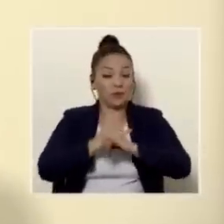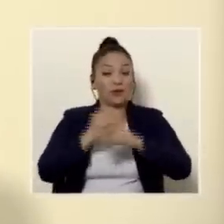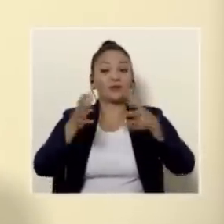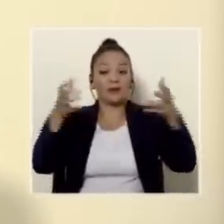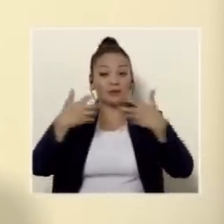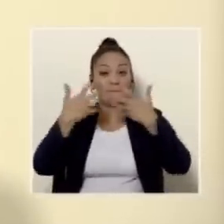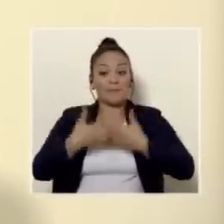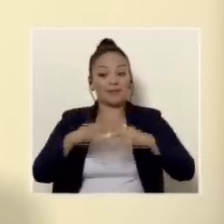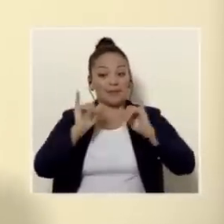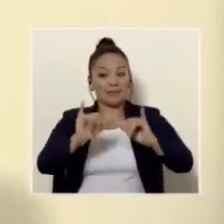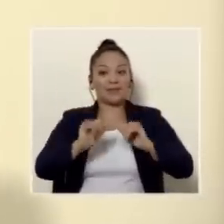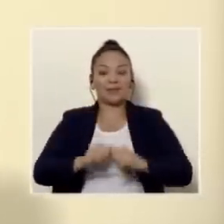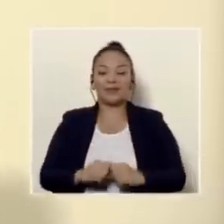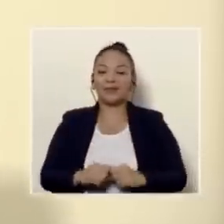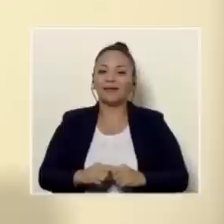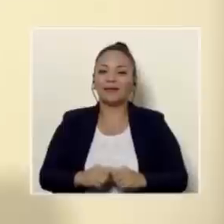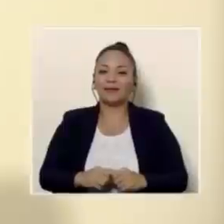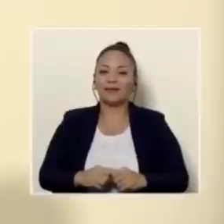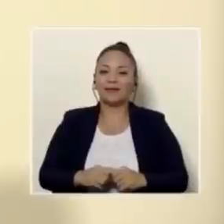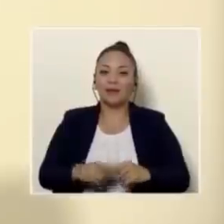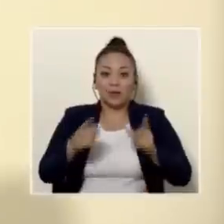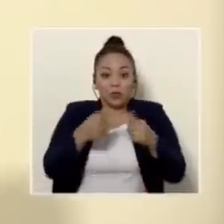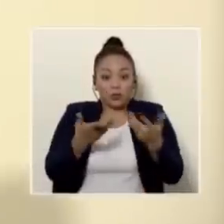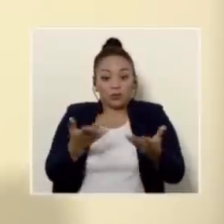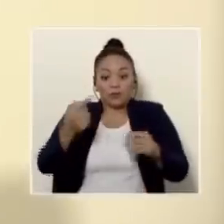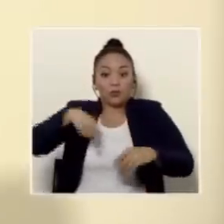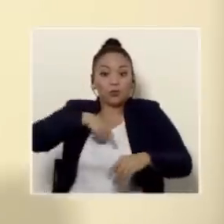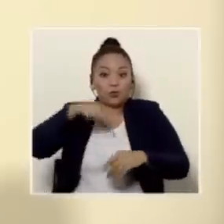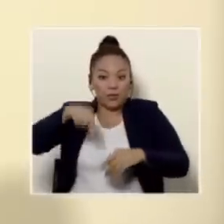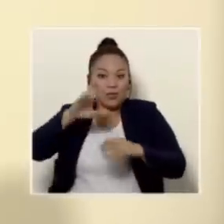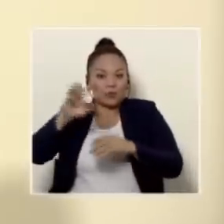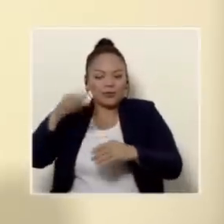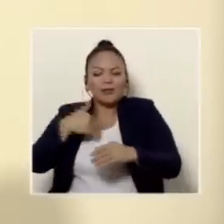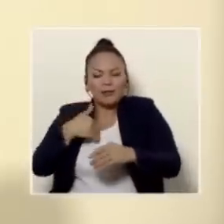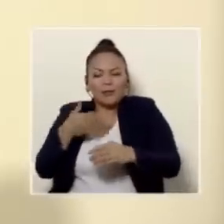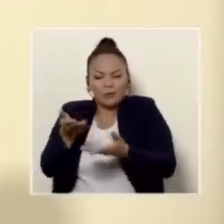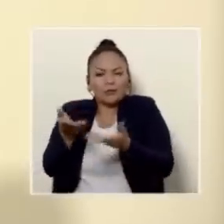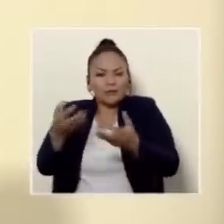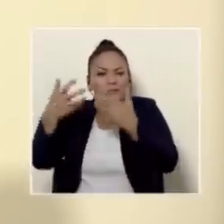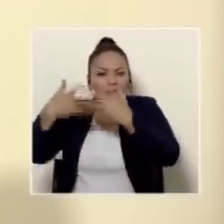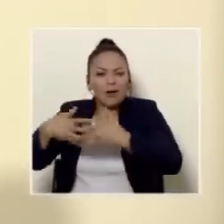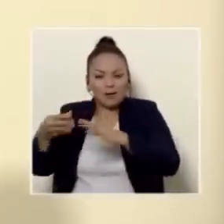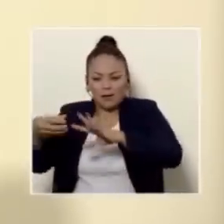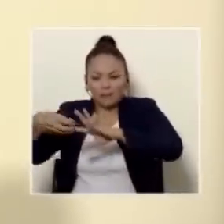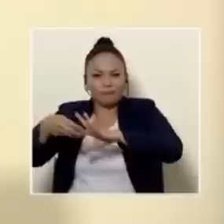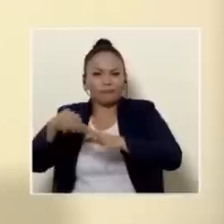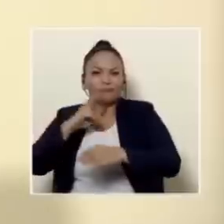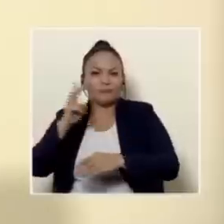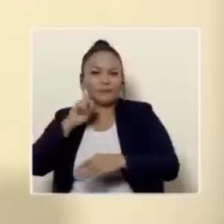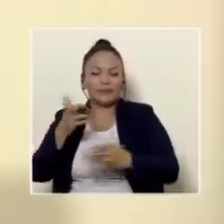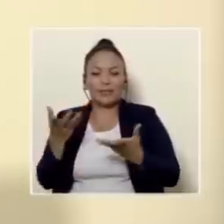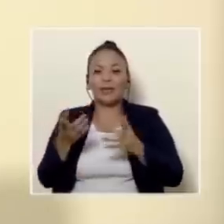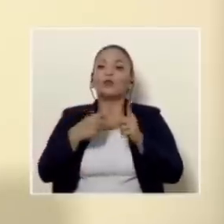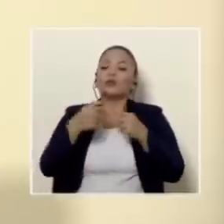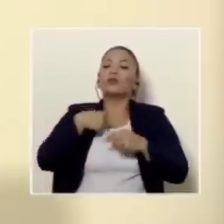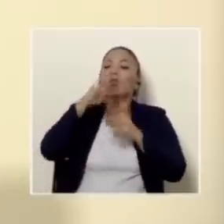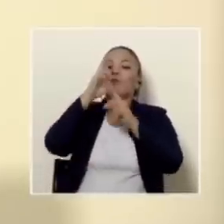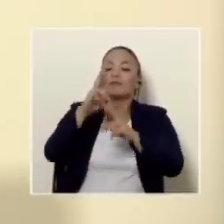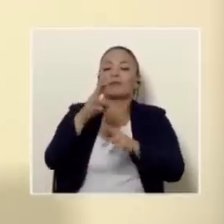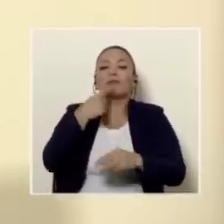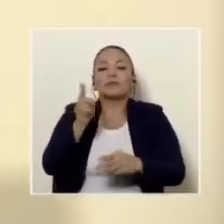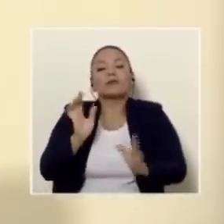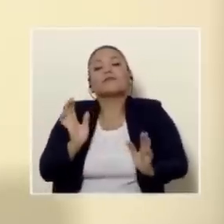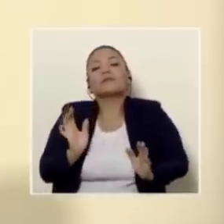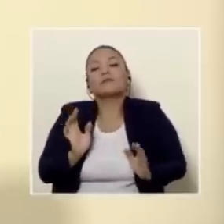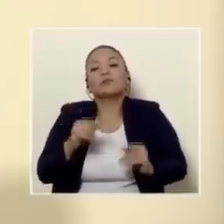grandes empresas. Aquí está el instrumento y yo, con todo el respeto que le tengo, sí, y